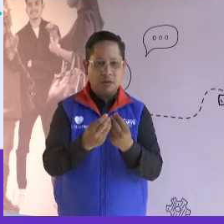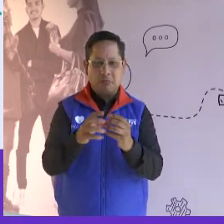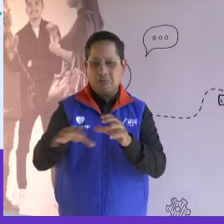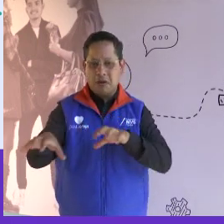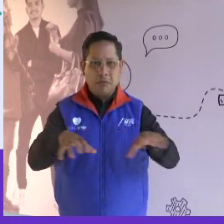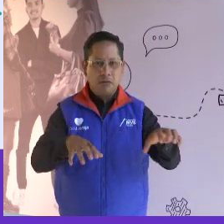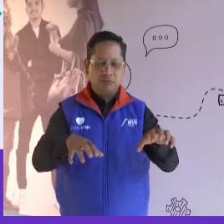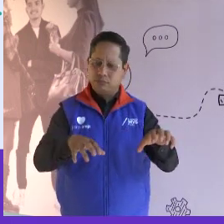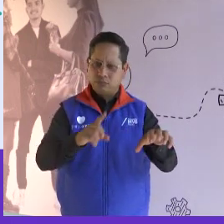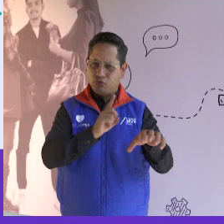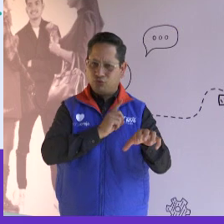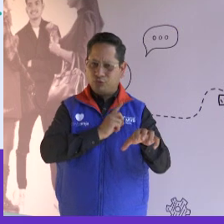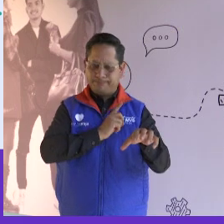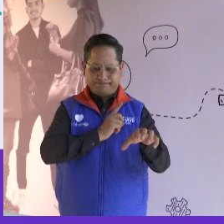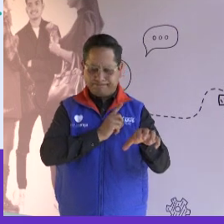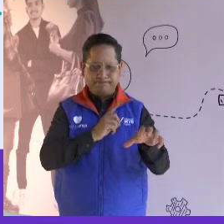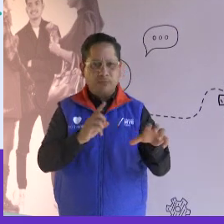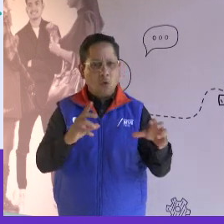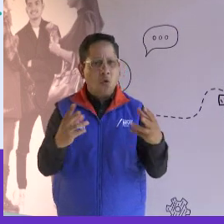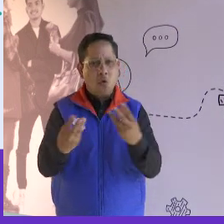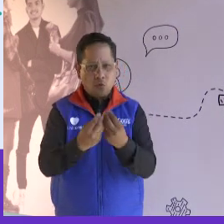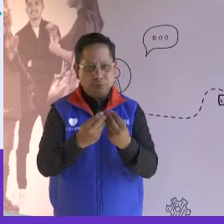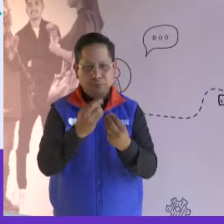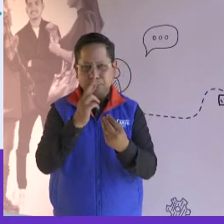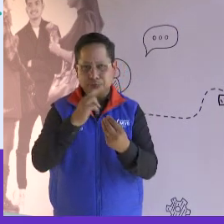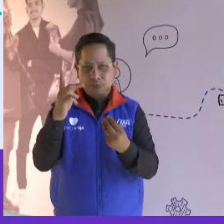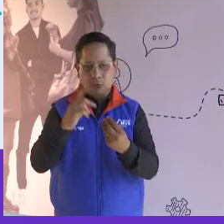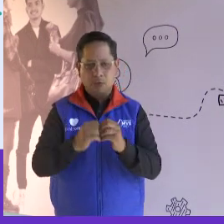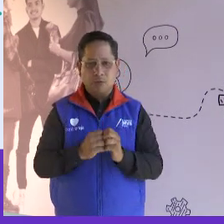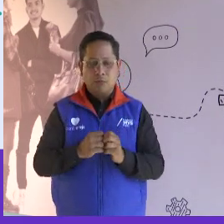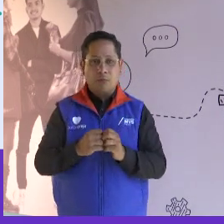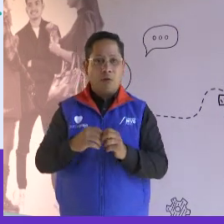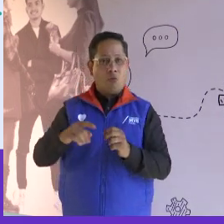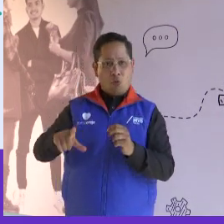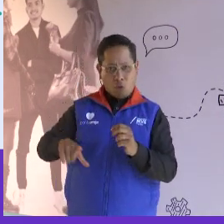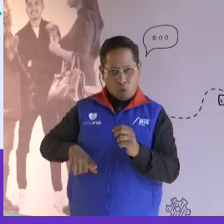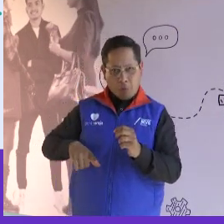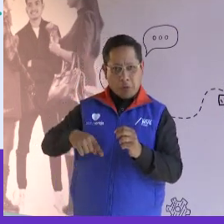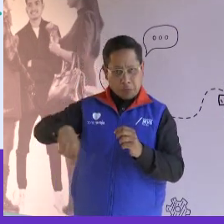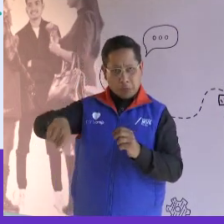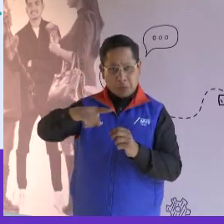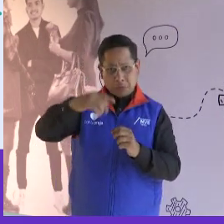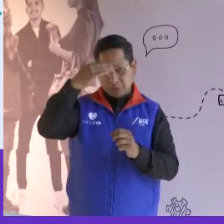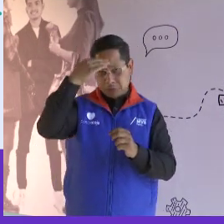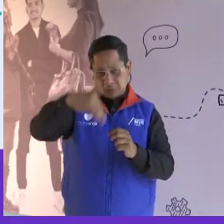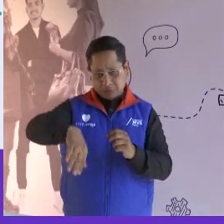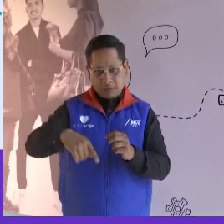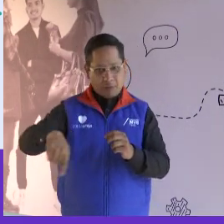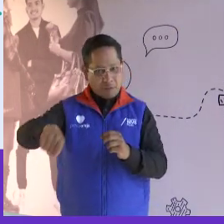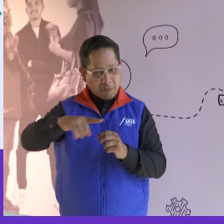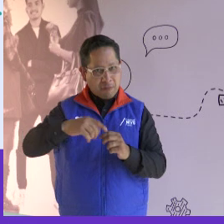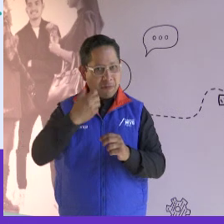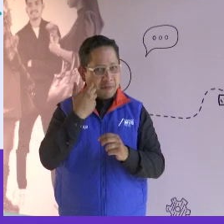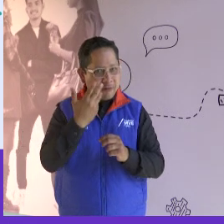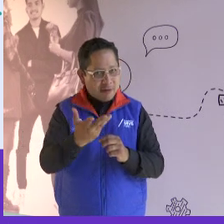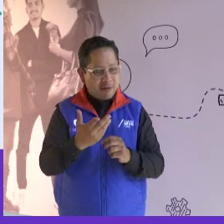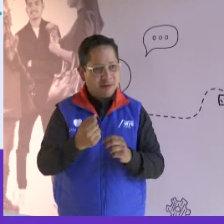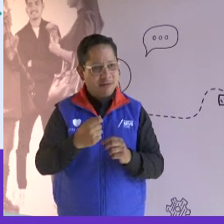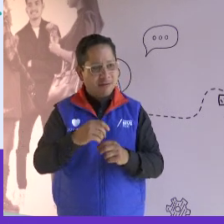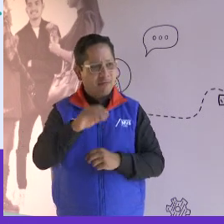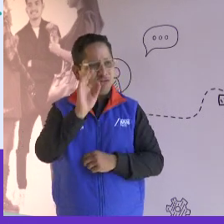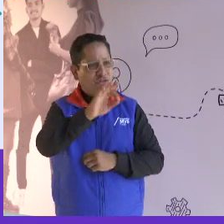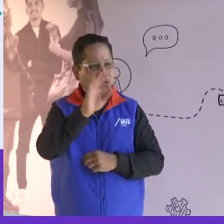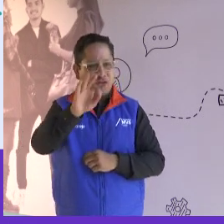Y de hecho, muchos gobiernos y actores políticos son expertos en la cizaña para dividir. Ahí sí,